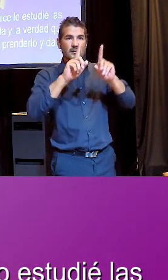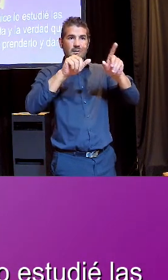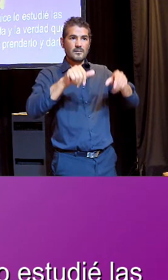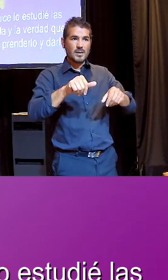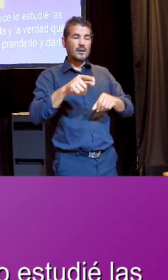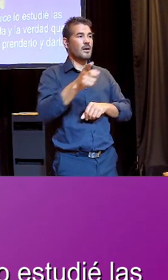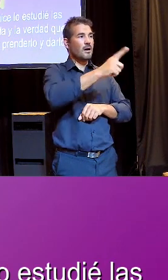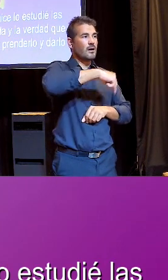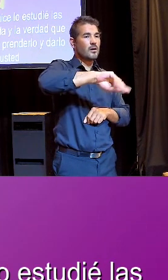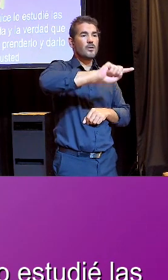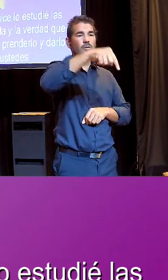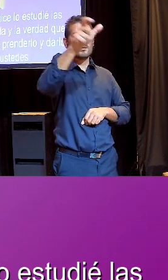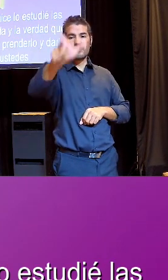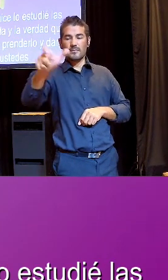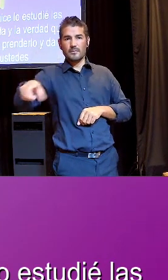esto gracias a ustedes.